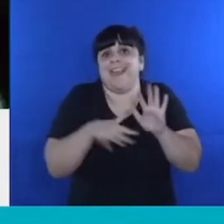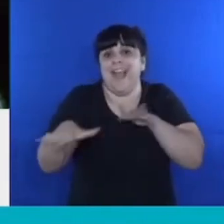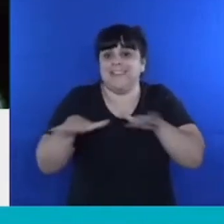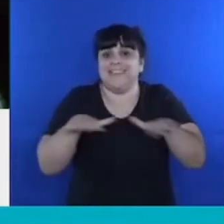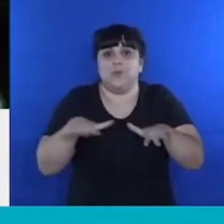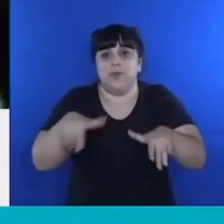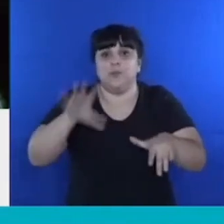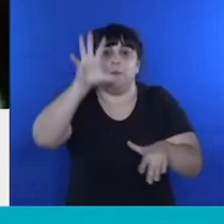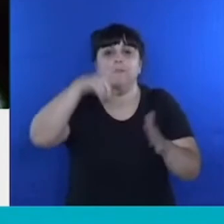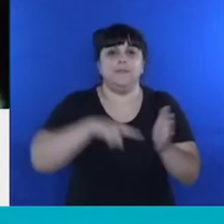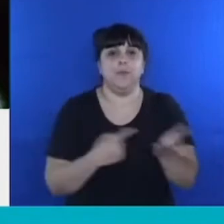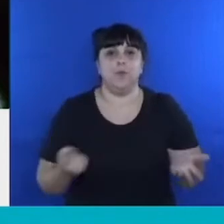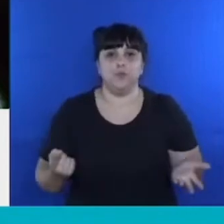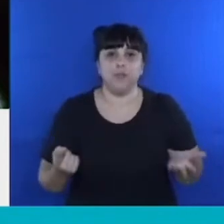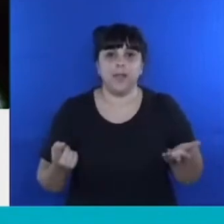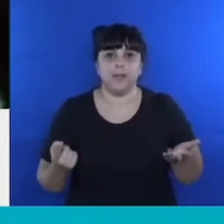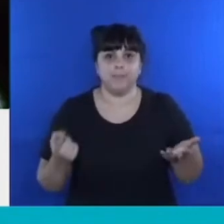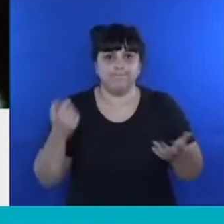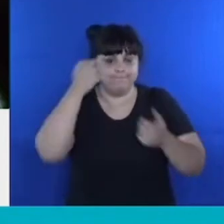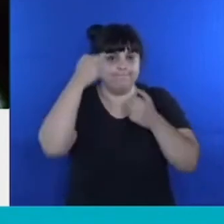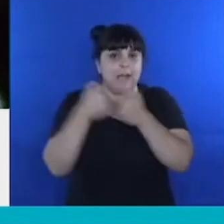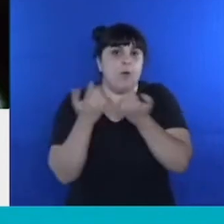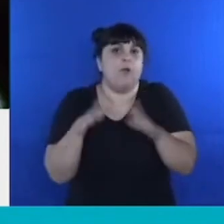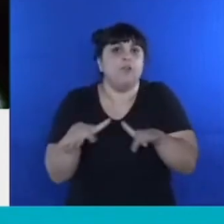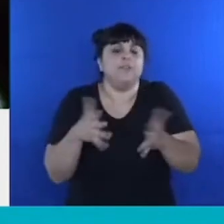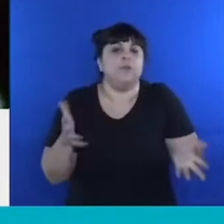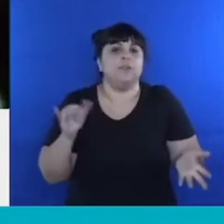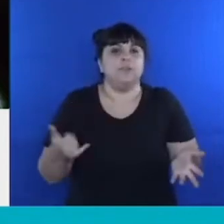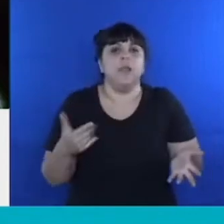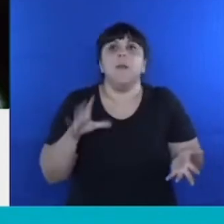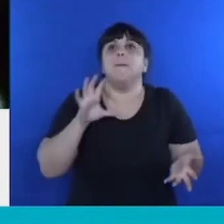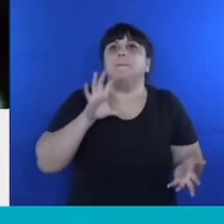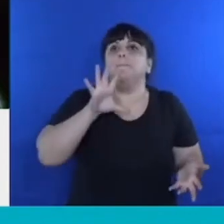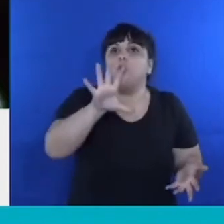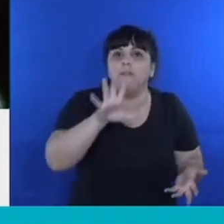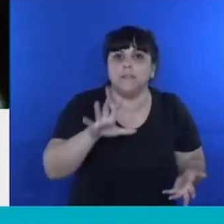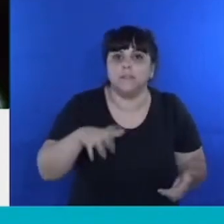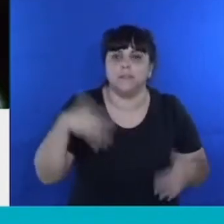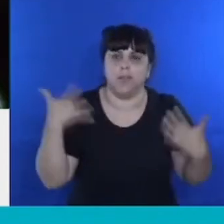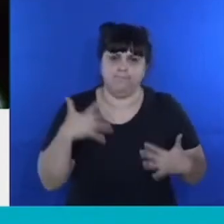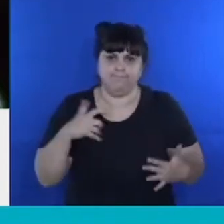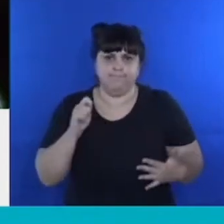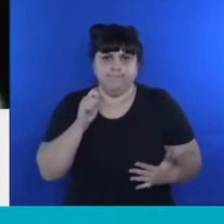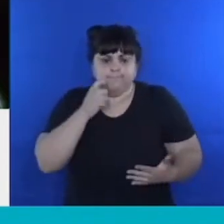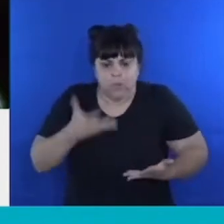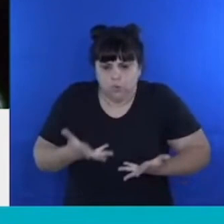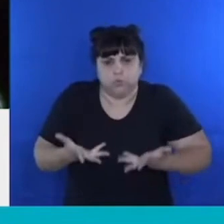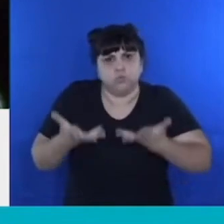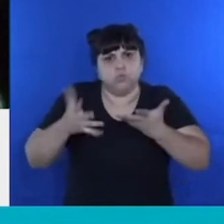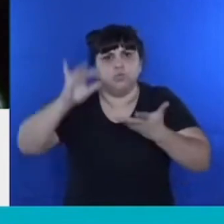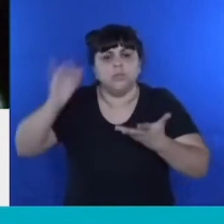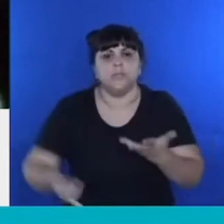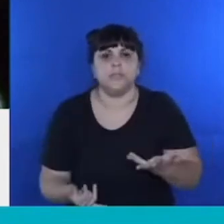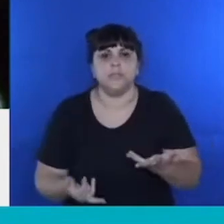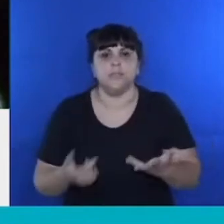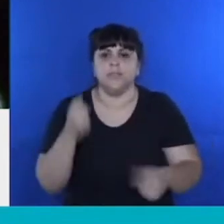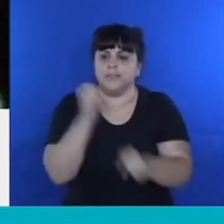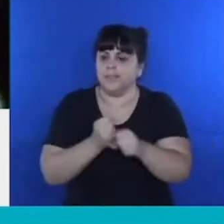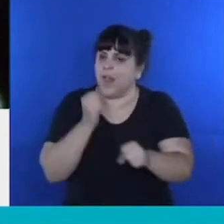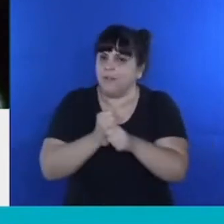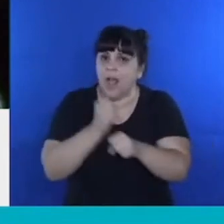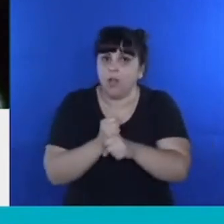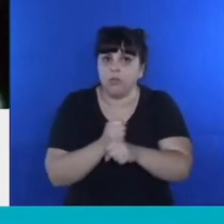situación de la provincia de Buenos Aires. Una provincia de las más ricas del país, sin duda, con sus